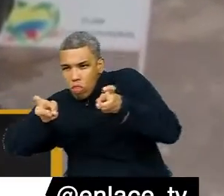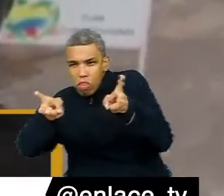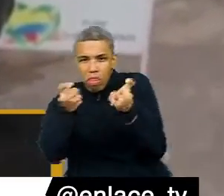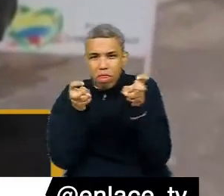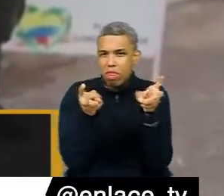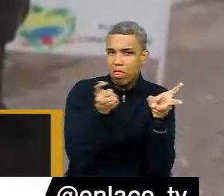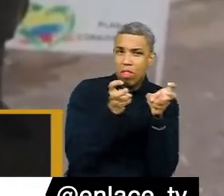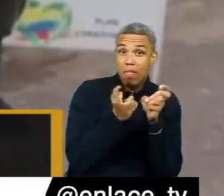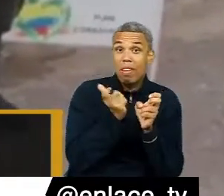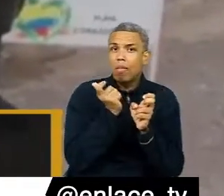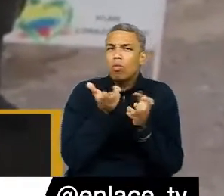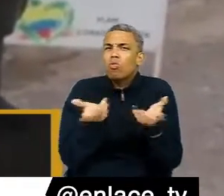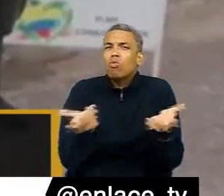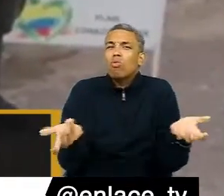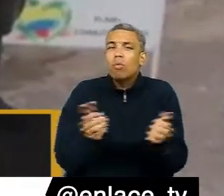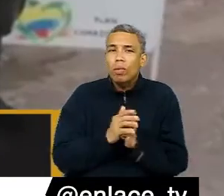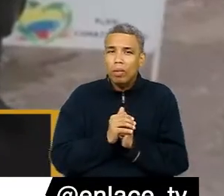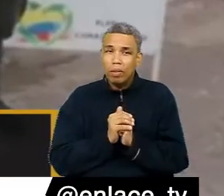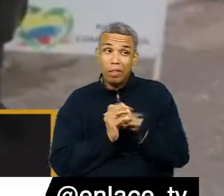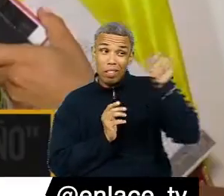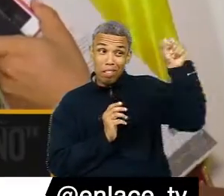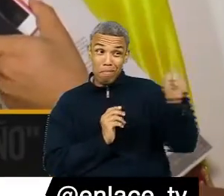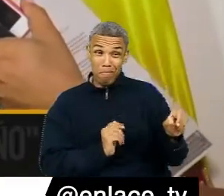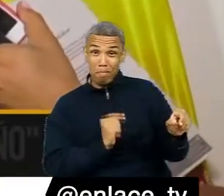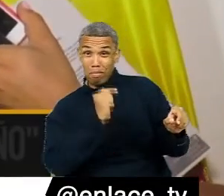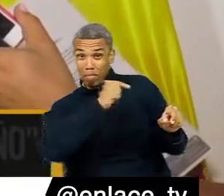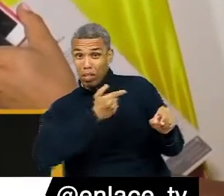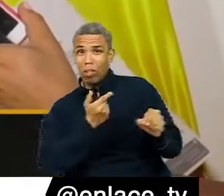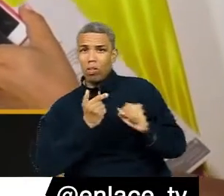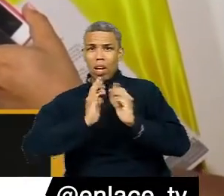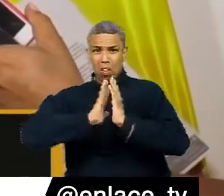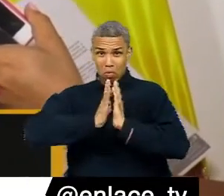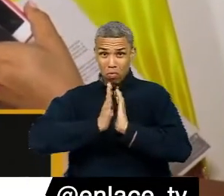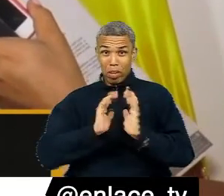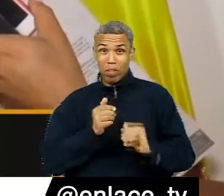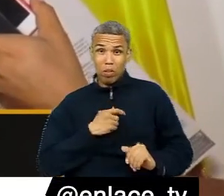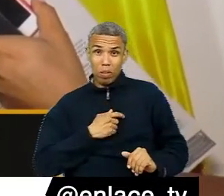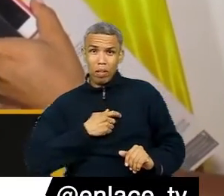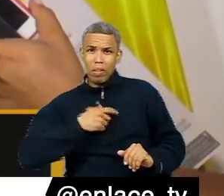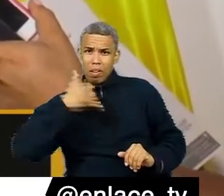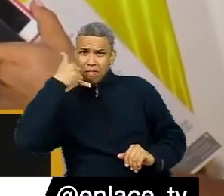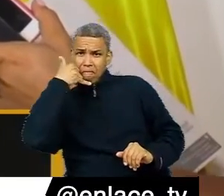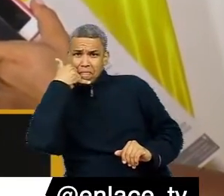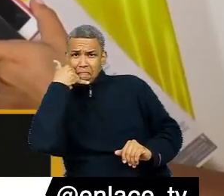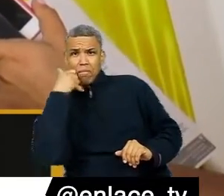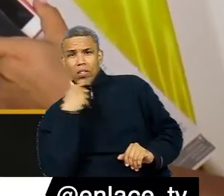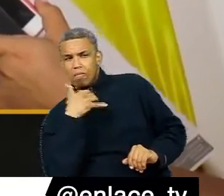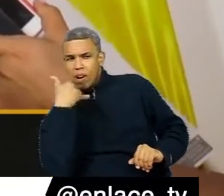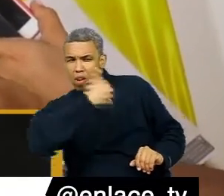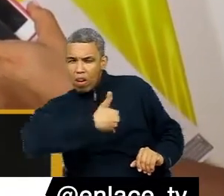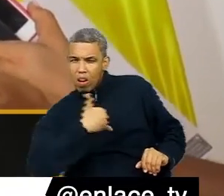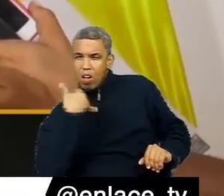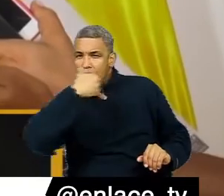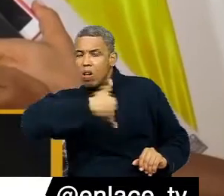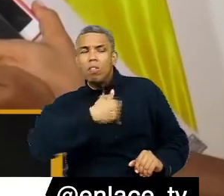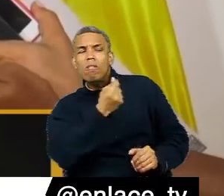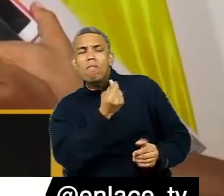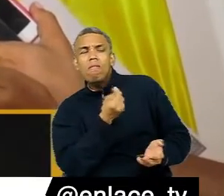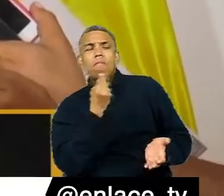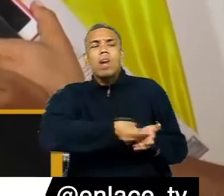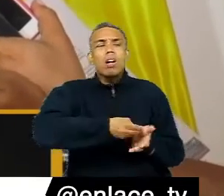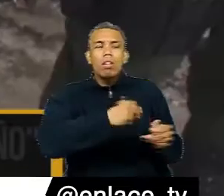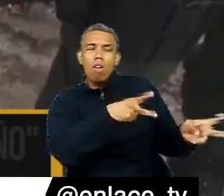hacer llamadas intimidatorias a un comerciante de la ciudad. Este caso se da gracias pues a esa información oportuna y el acercamiento que tiene la ciudadanía,